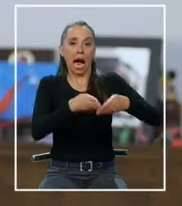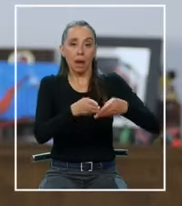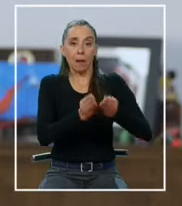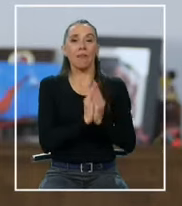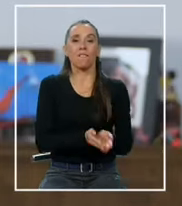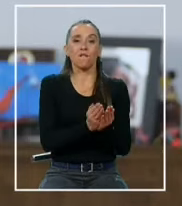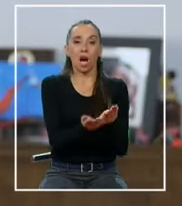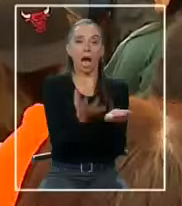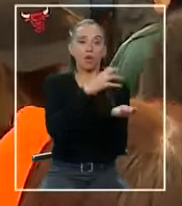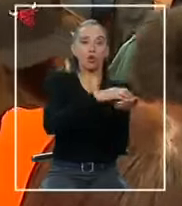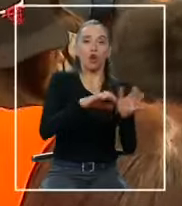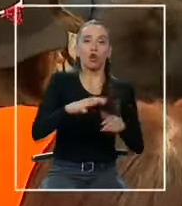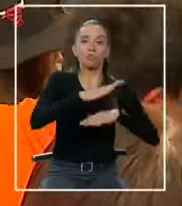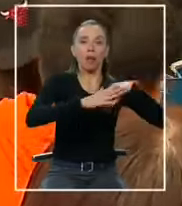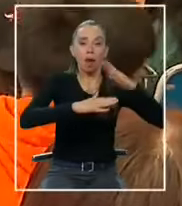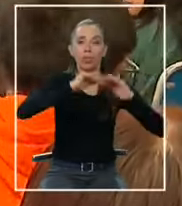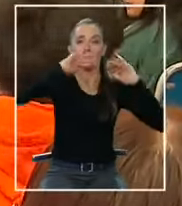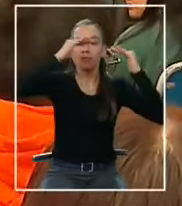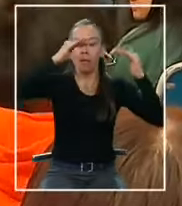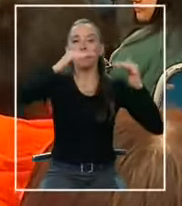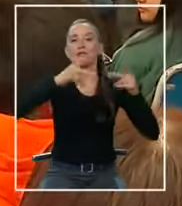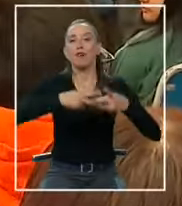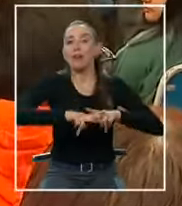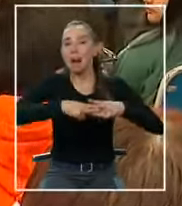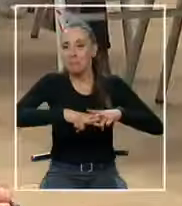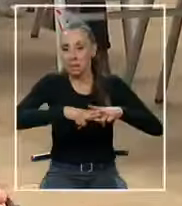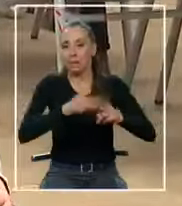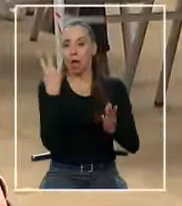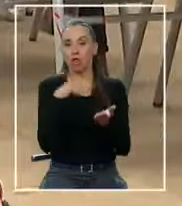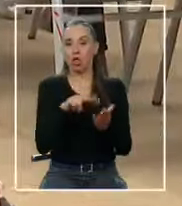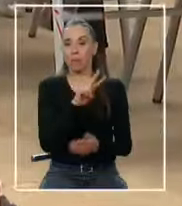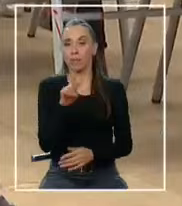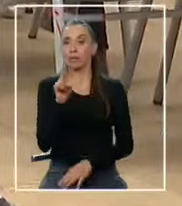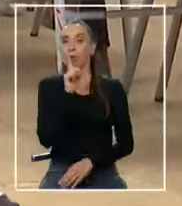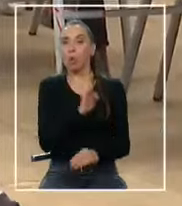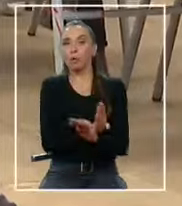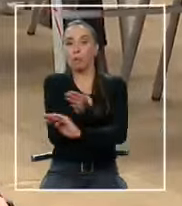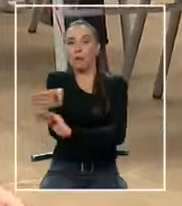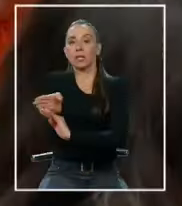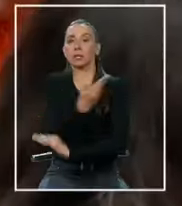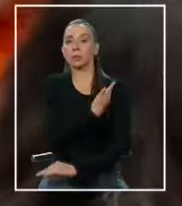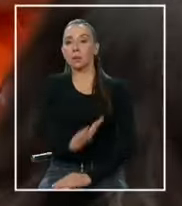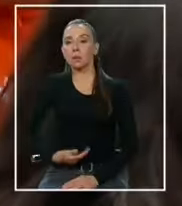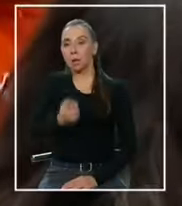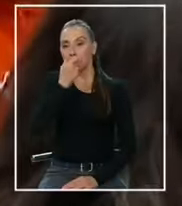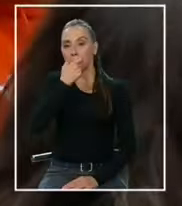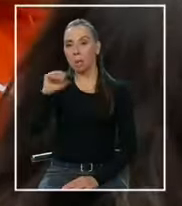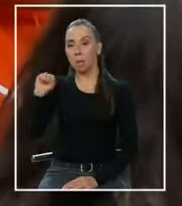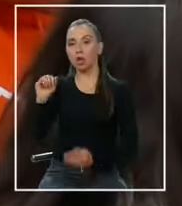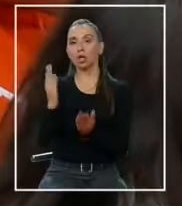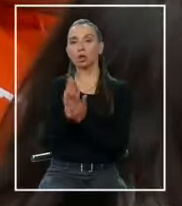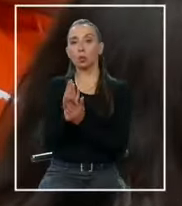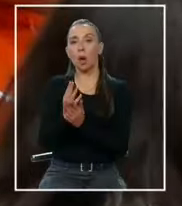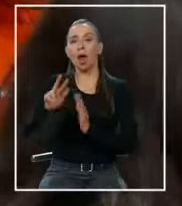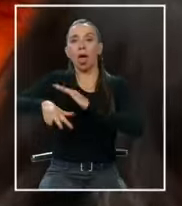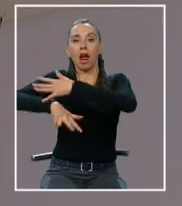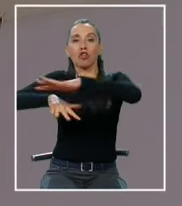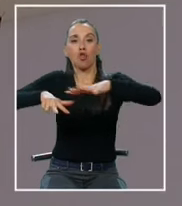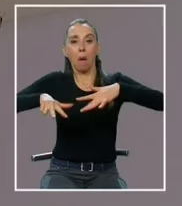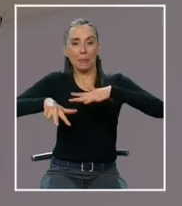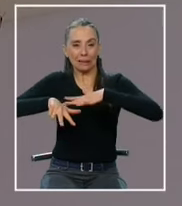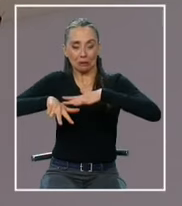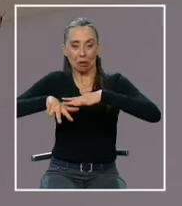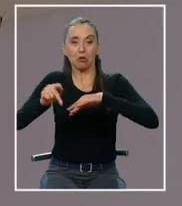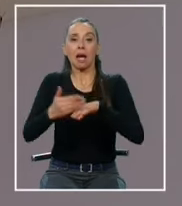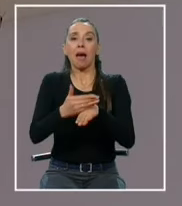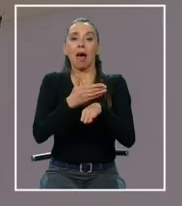de materiales al archipiélago. En 2022 fue la última visita del presidente Gabriel Boric a la escuela de Robinson Crusoe, eso